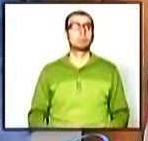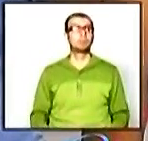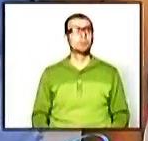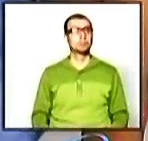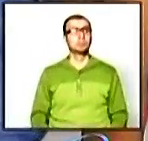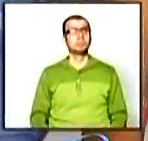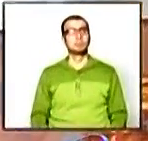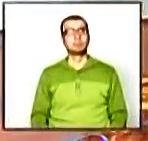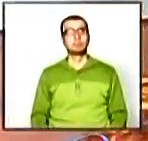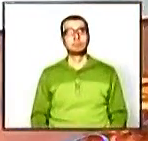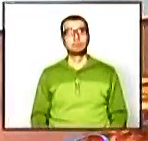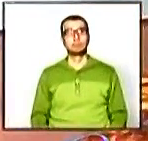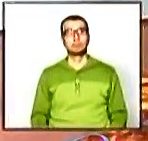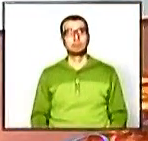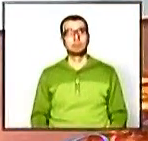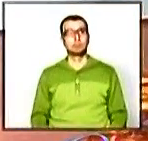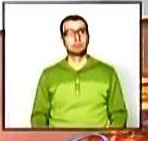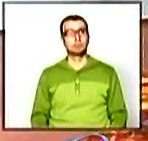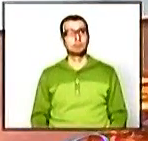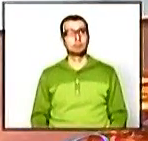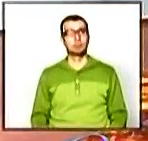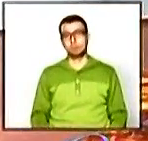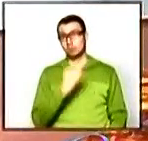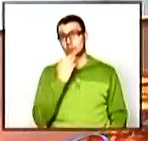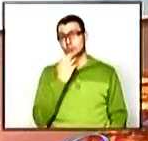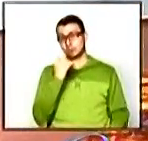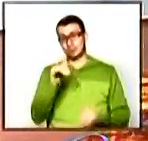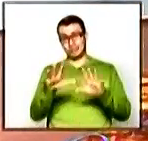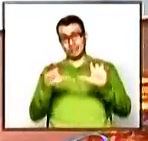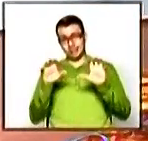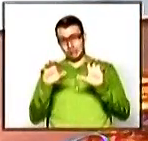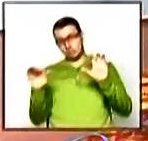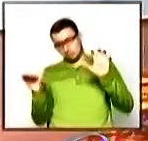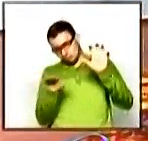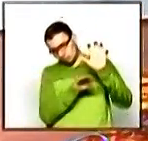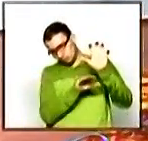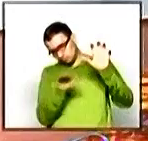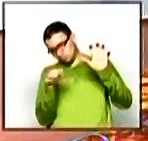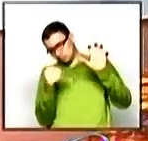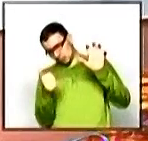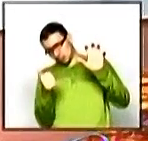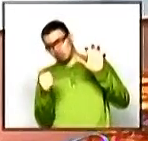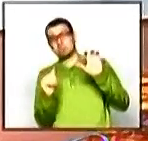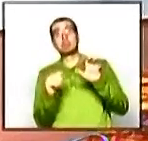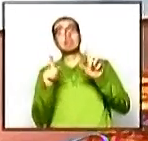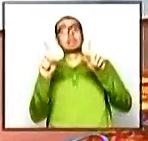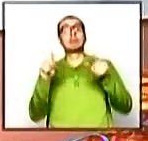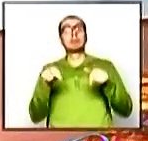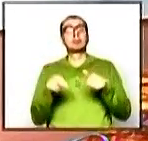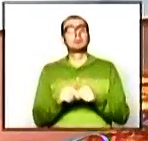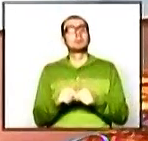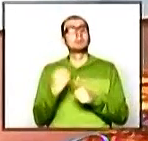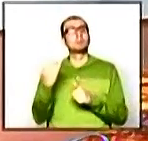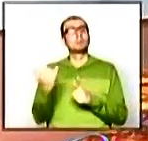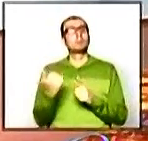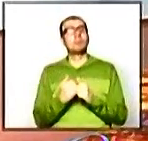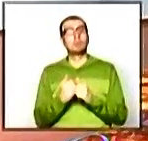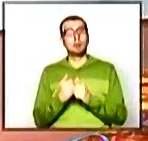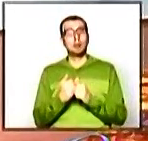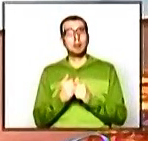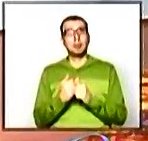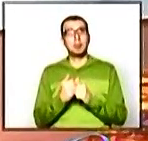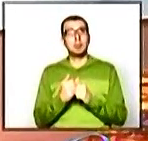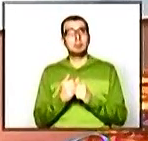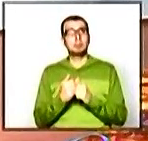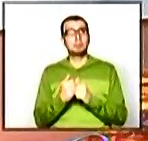está en los pliegues glúteos y están en los pliegues de la unión de la